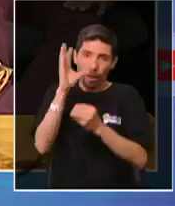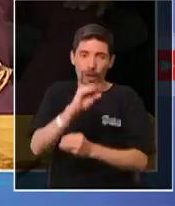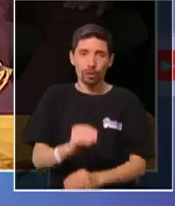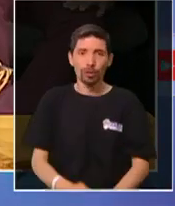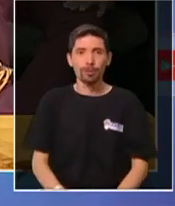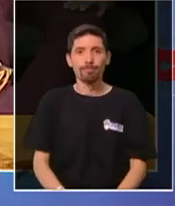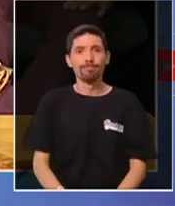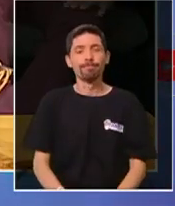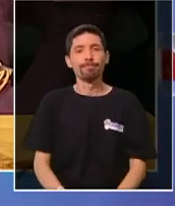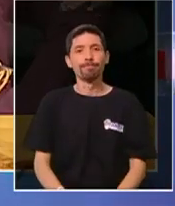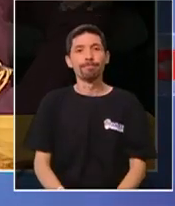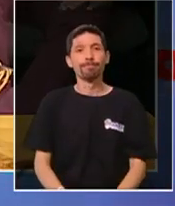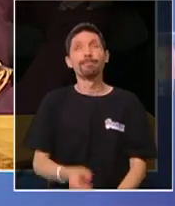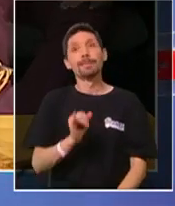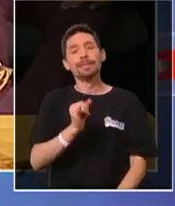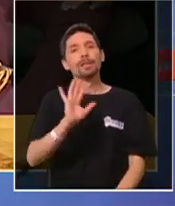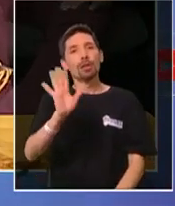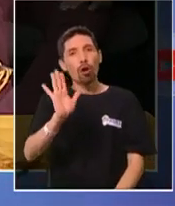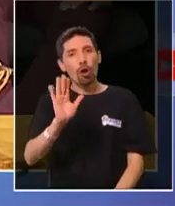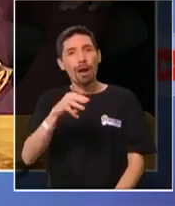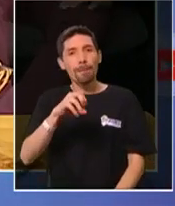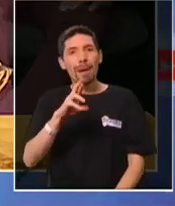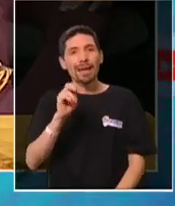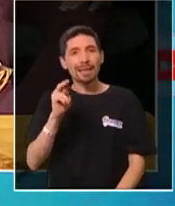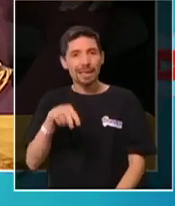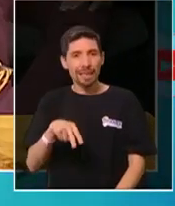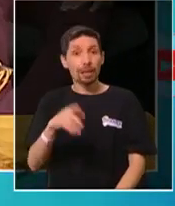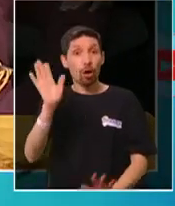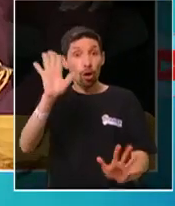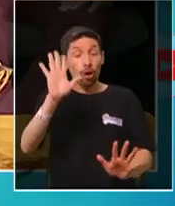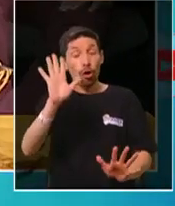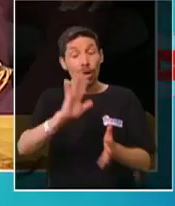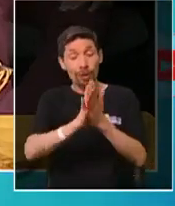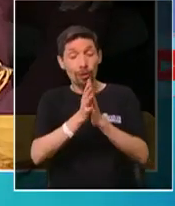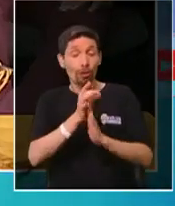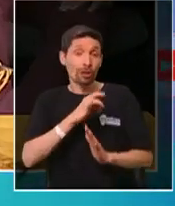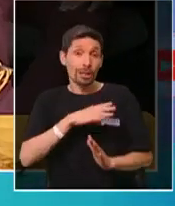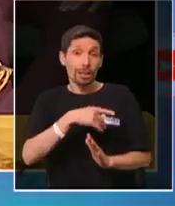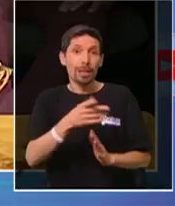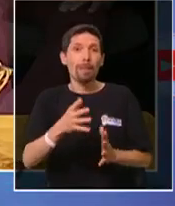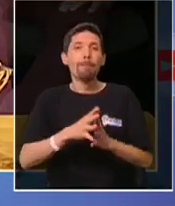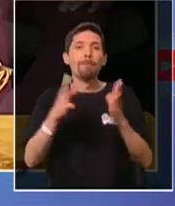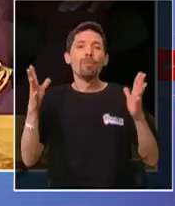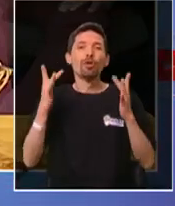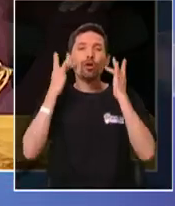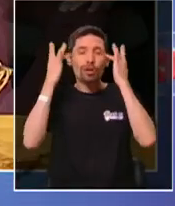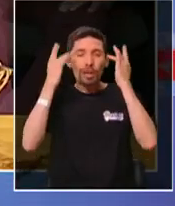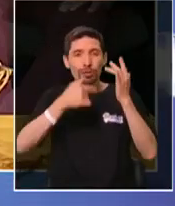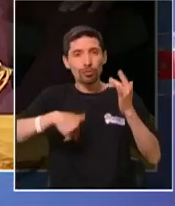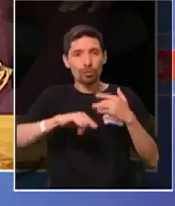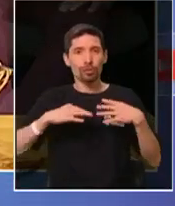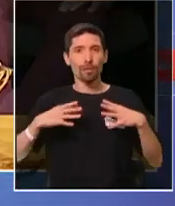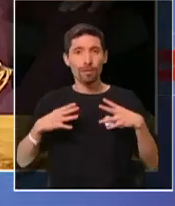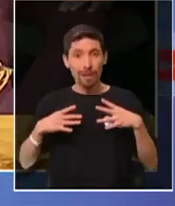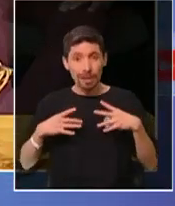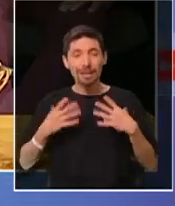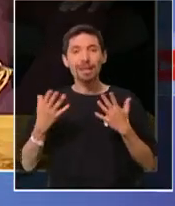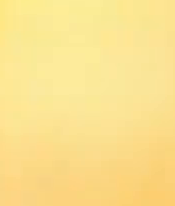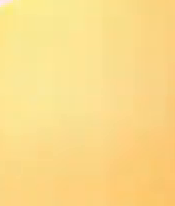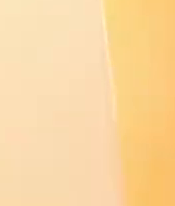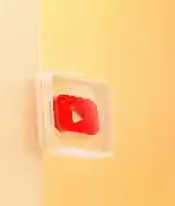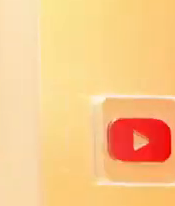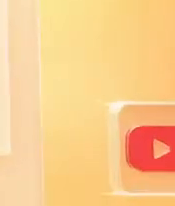Sí. Hola Martín, hola a todo Chile. Estamos muy contentos, muy felices con el reportaje